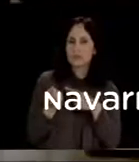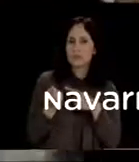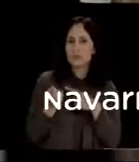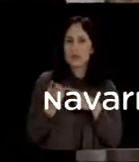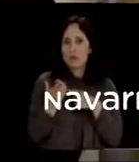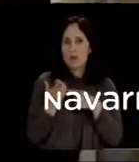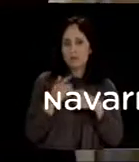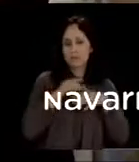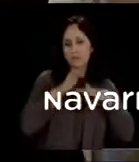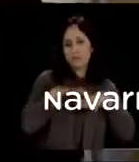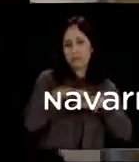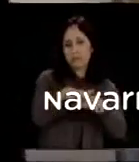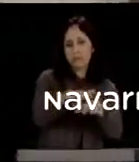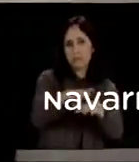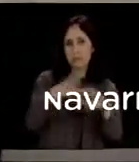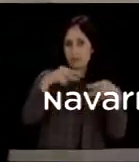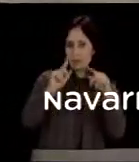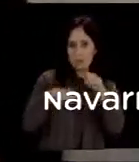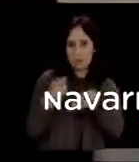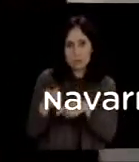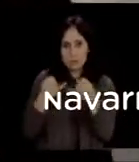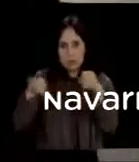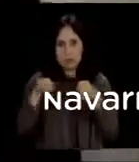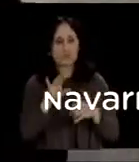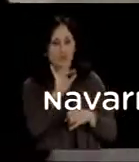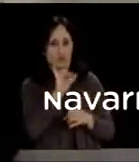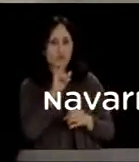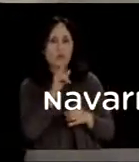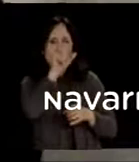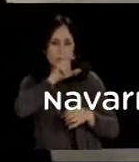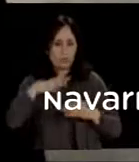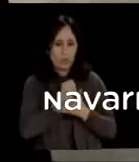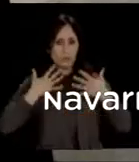chistorra para comer. Sí, sí, toda la gente que venga en el desfile, pues